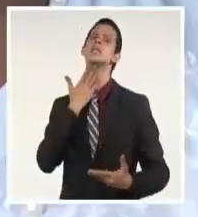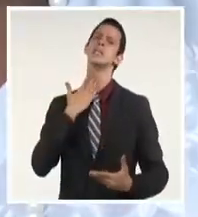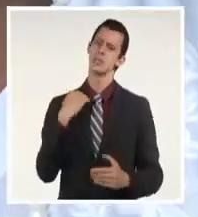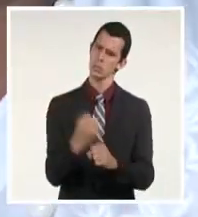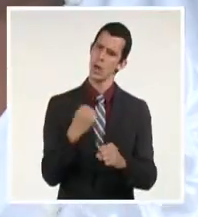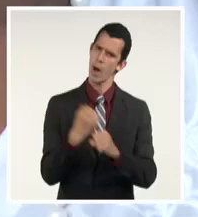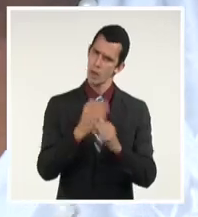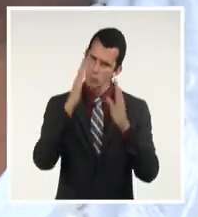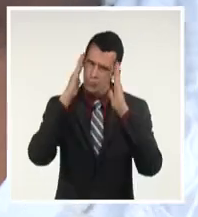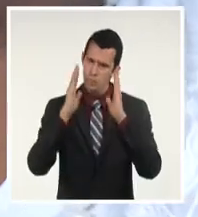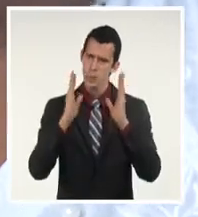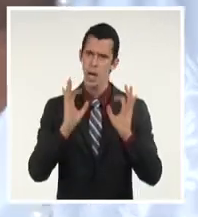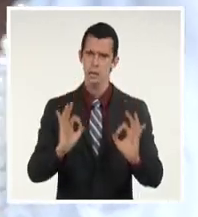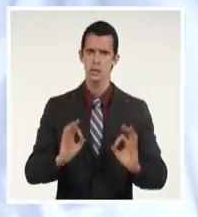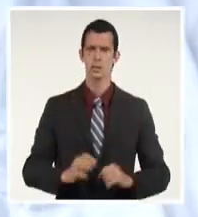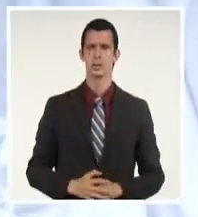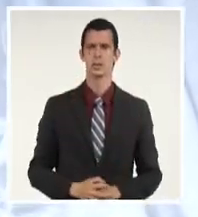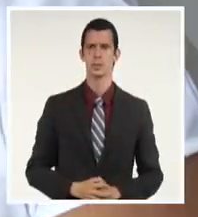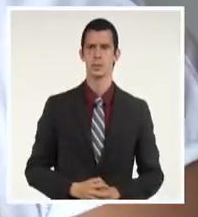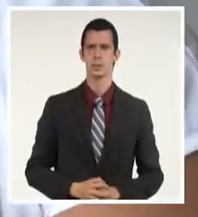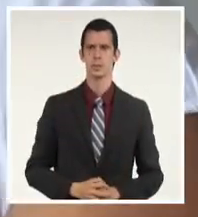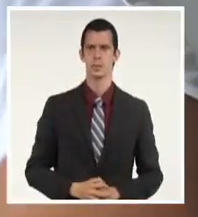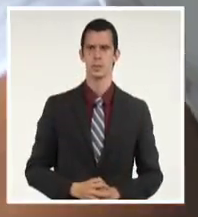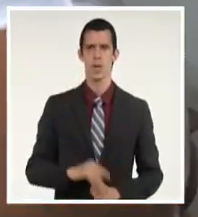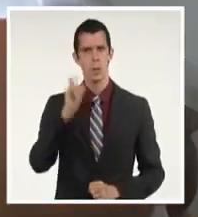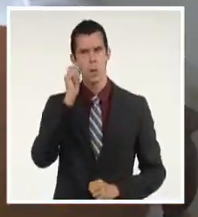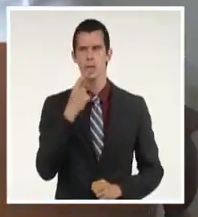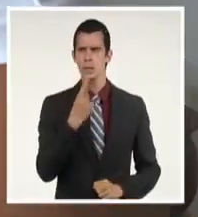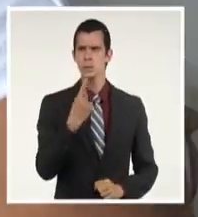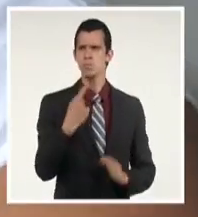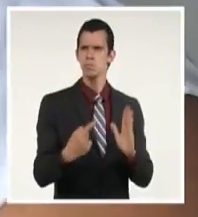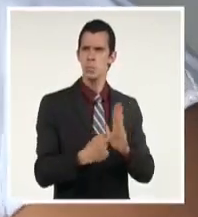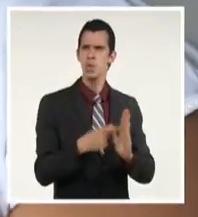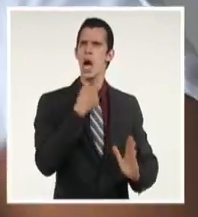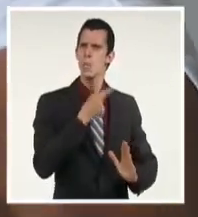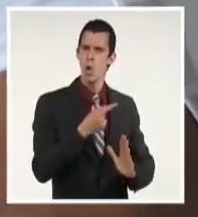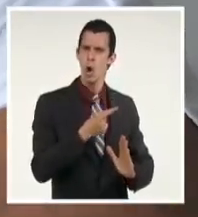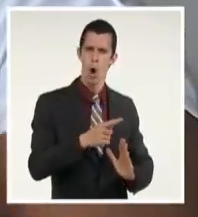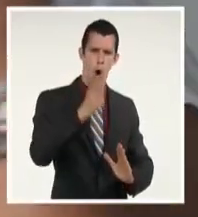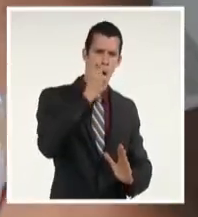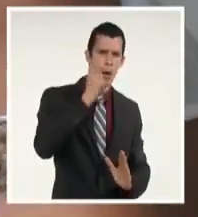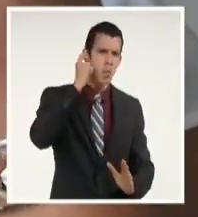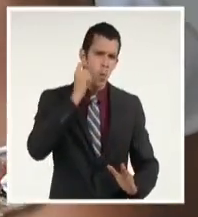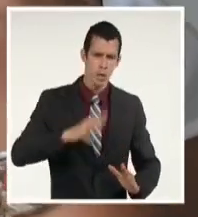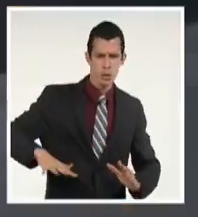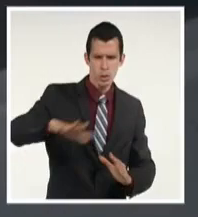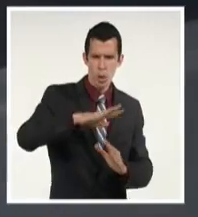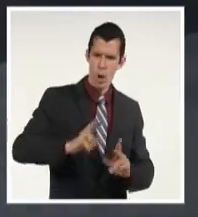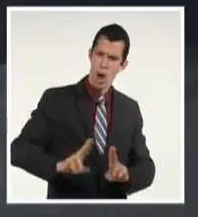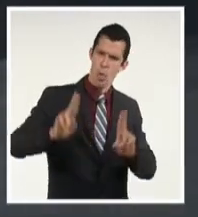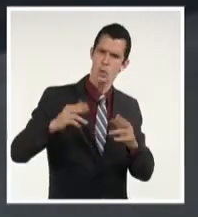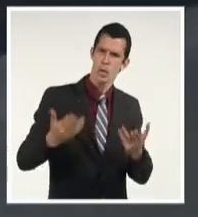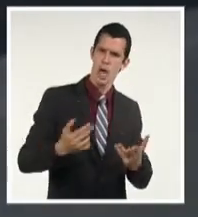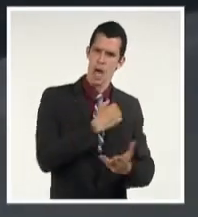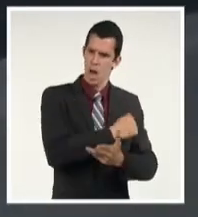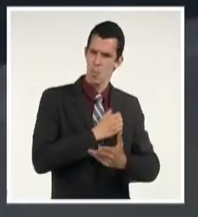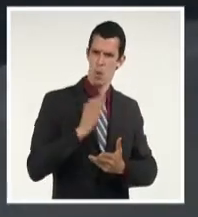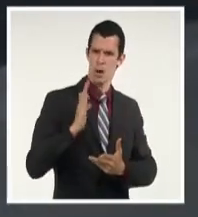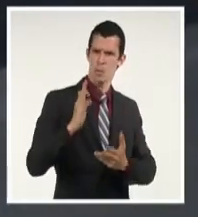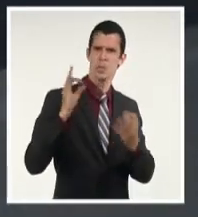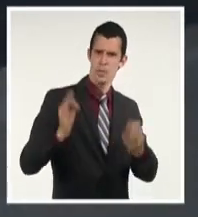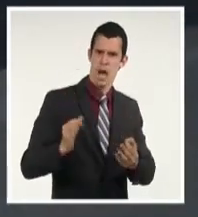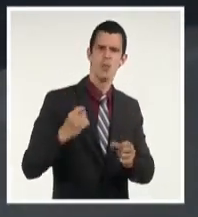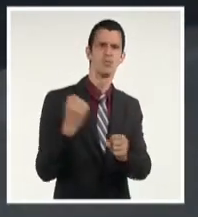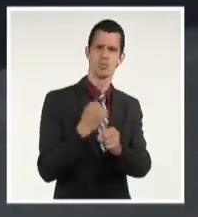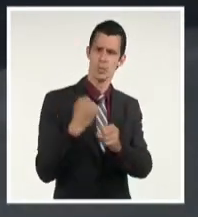una sociedad se desarrolla en la misma medida en que sus hombres y mujeres se crecen en el amor y el respeto.